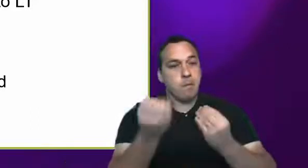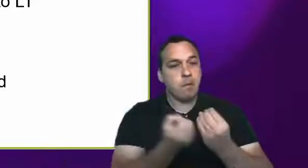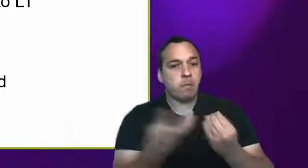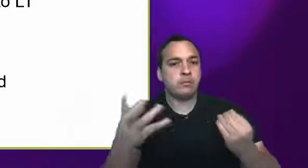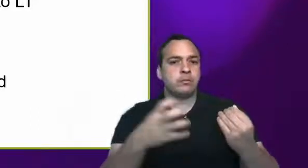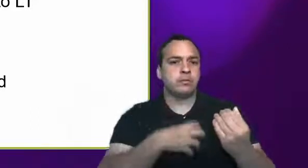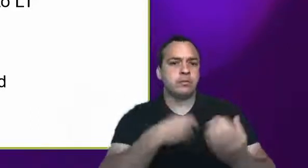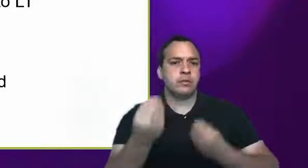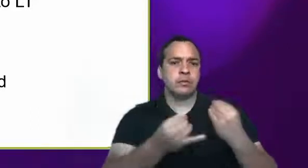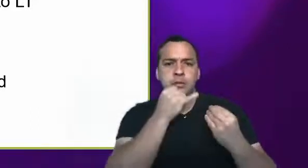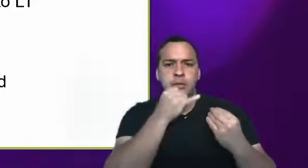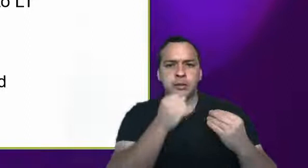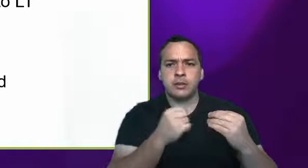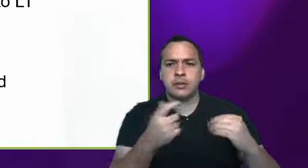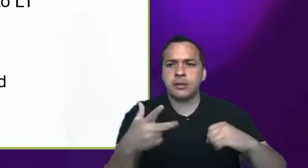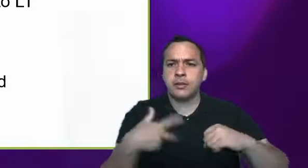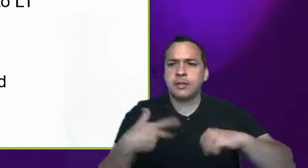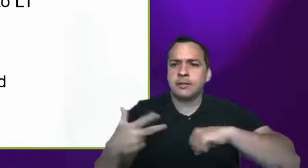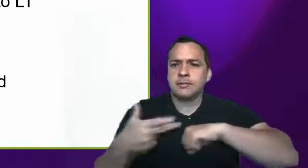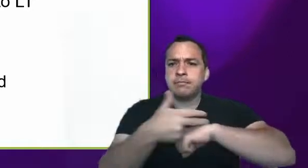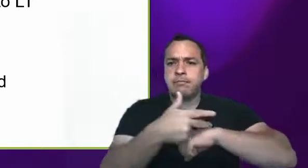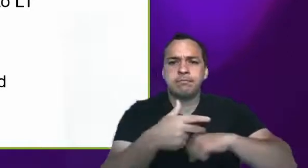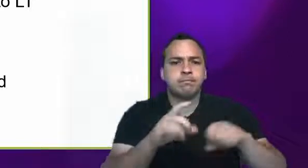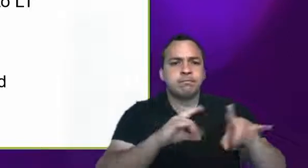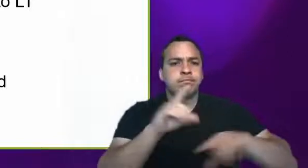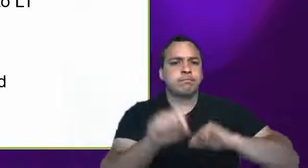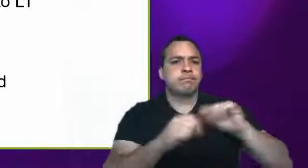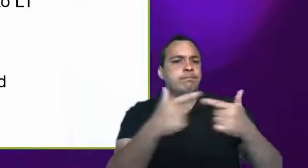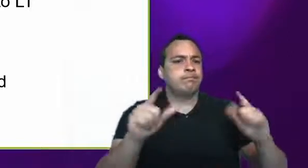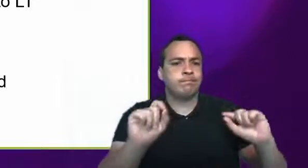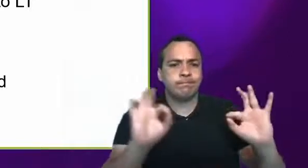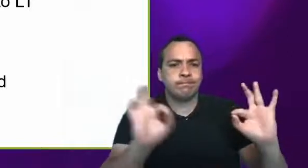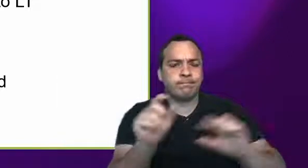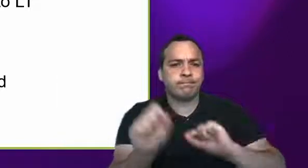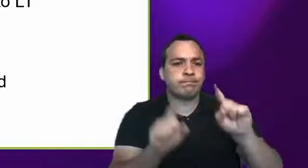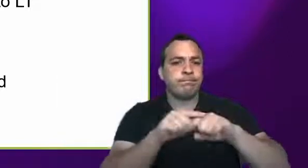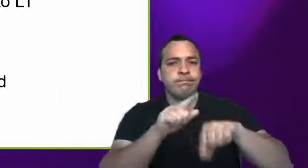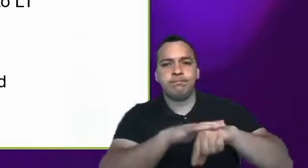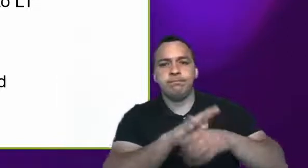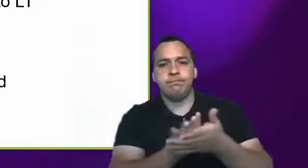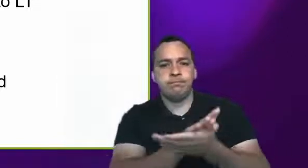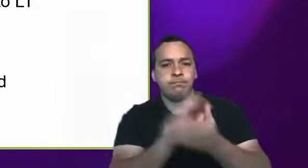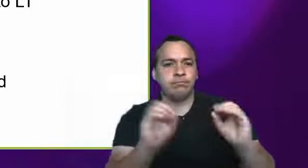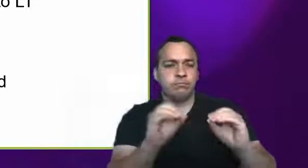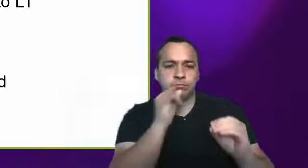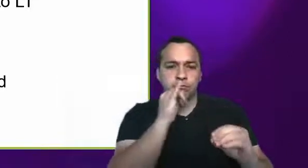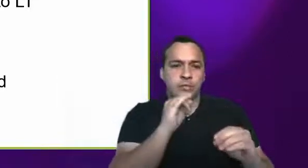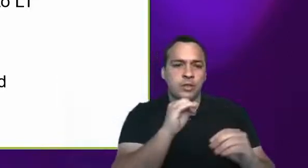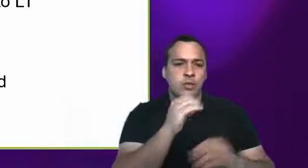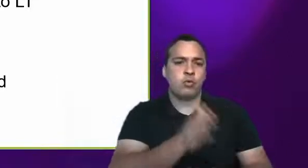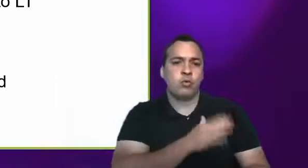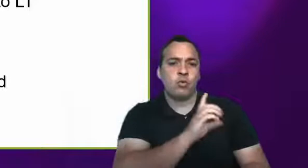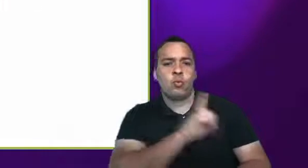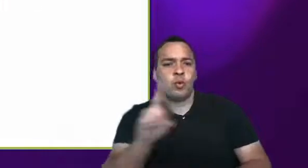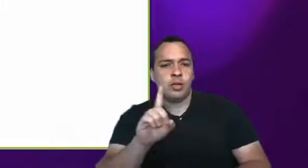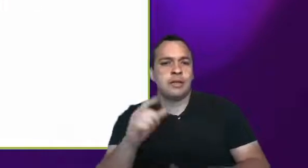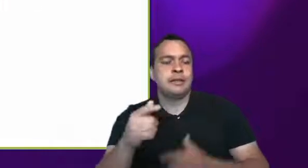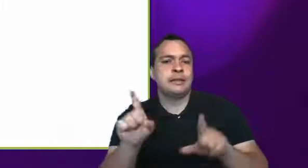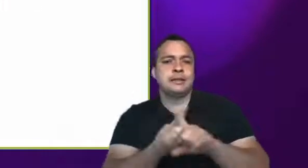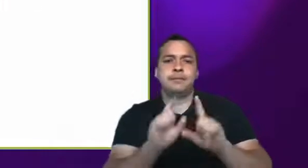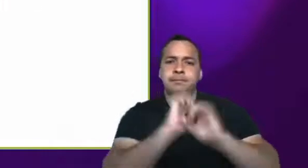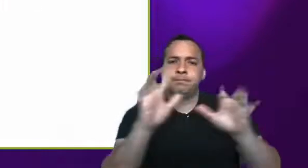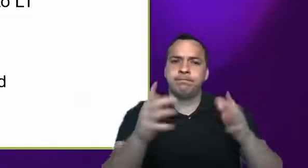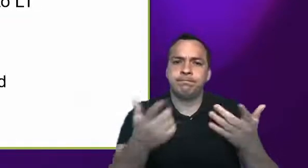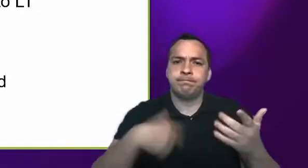de cirugía técnicamente, no tiene que haber patología en el corazón derecho, y obviamente